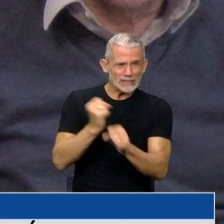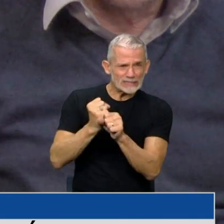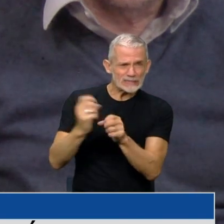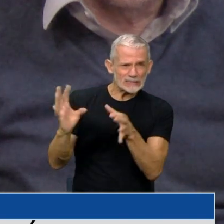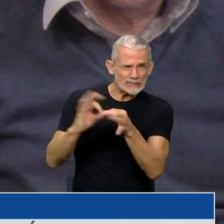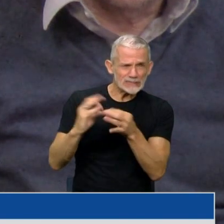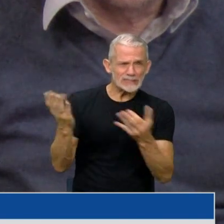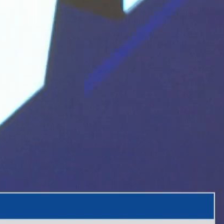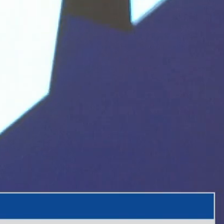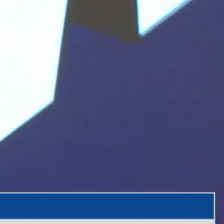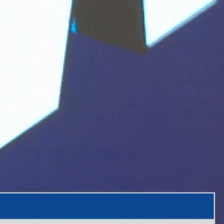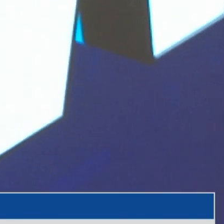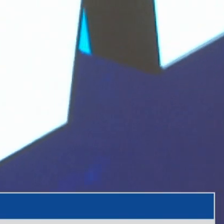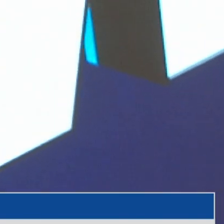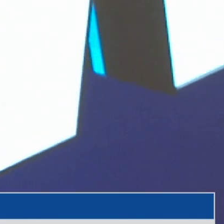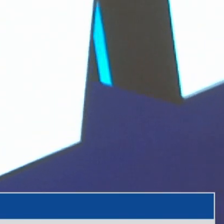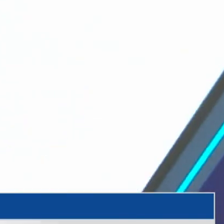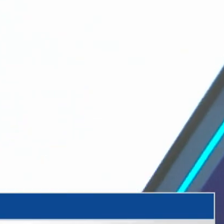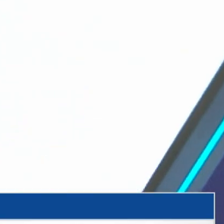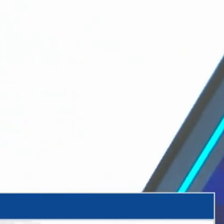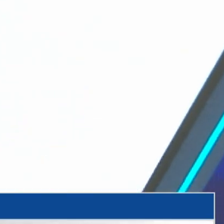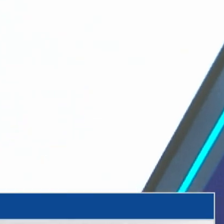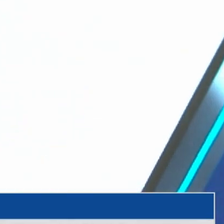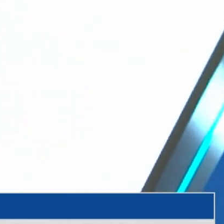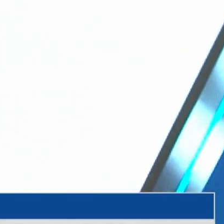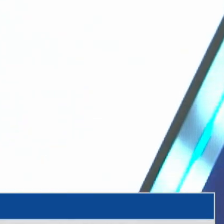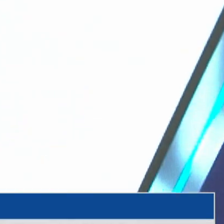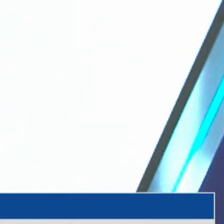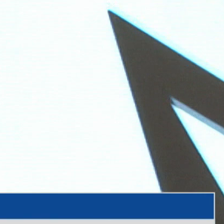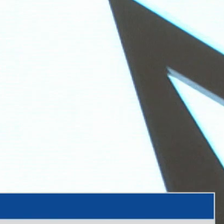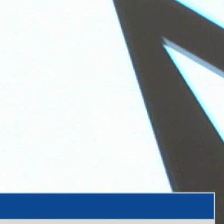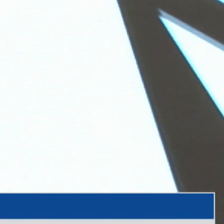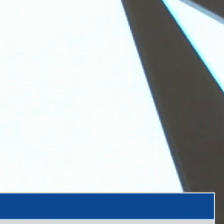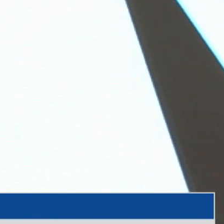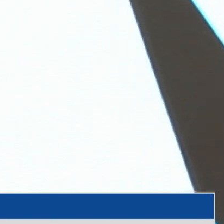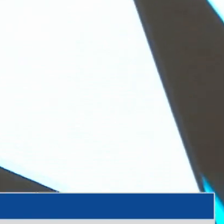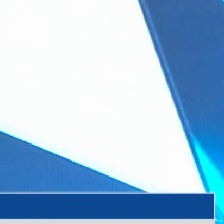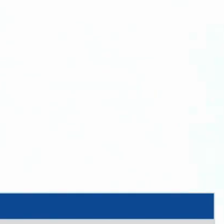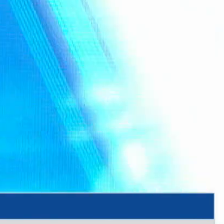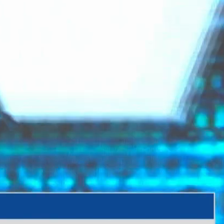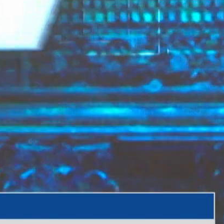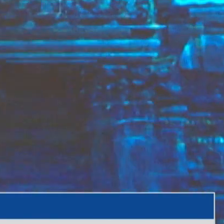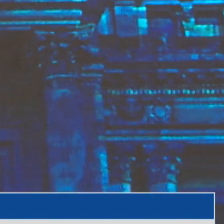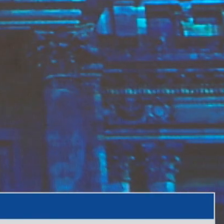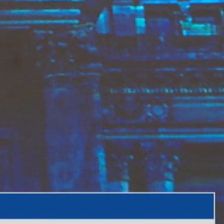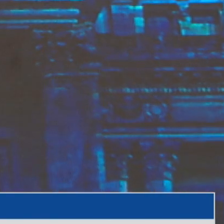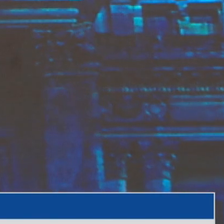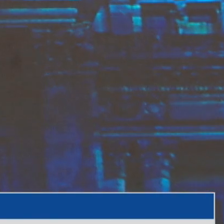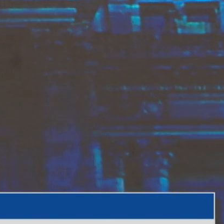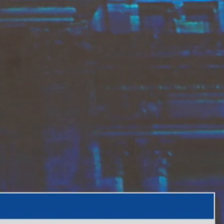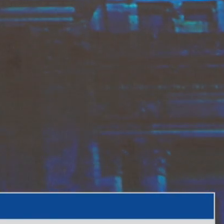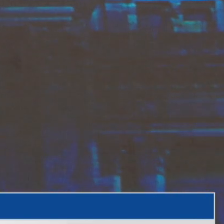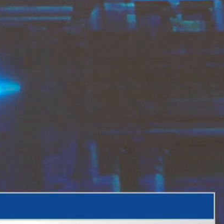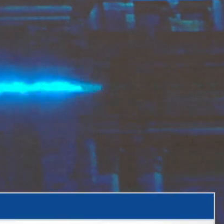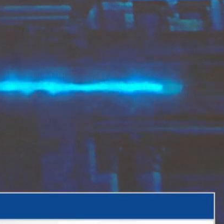trabajando. Otro de los proyectos que se trató ayer en la comisión está vinculado al turismo accesible y de eso estuvo